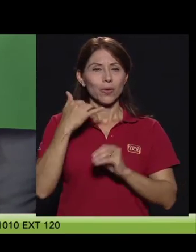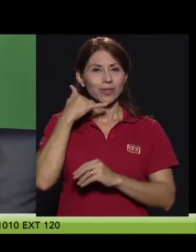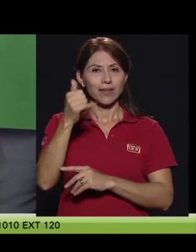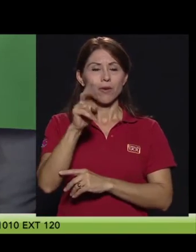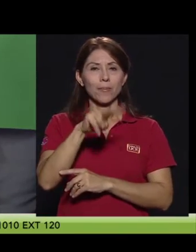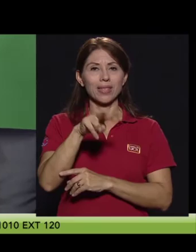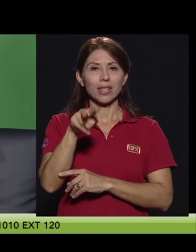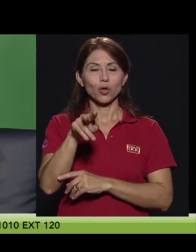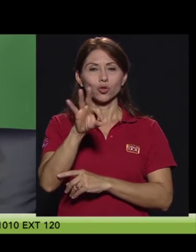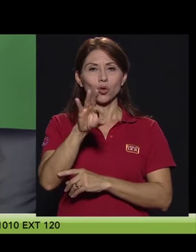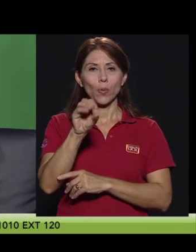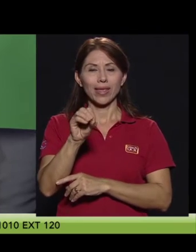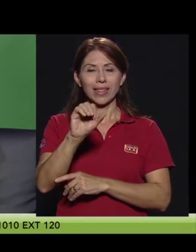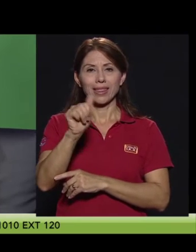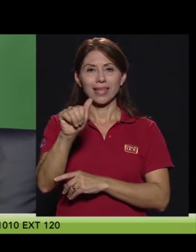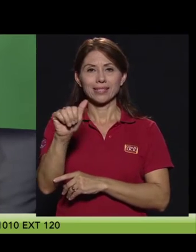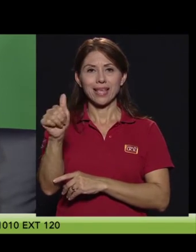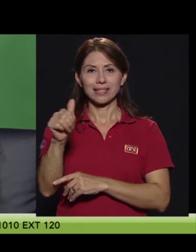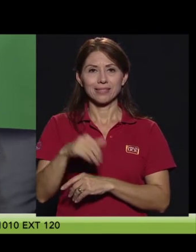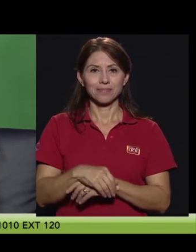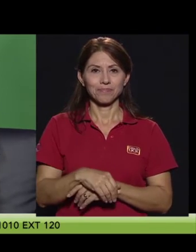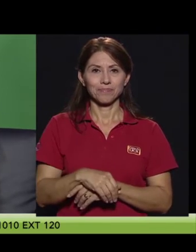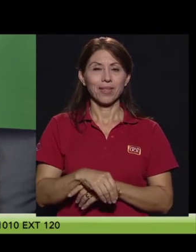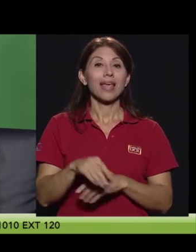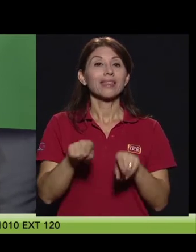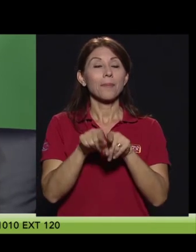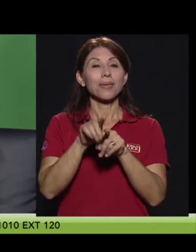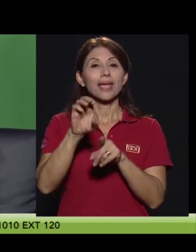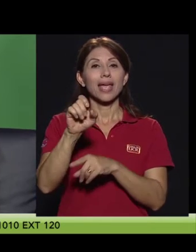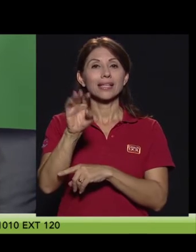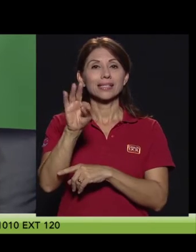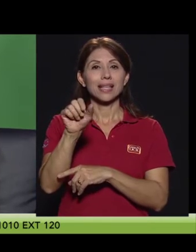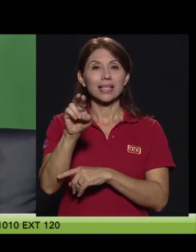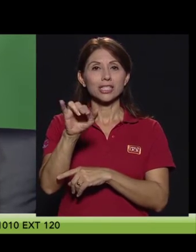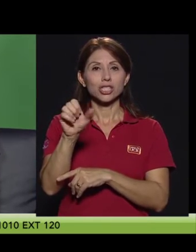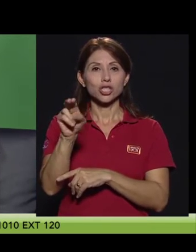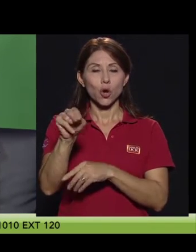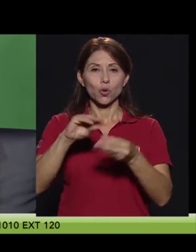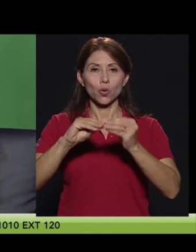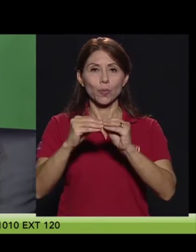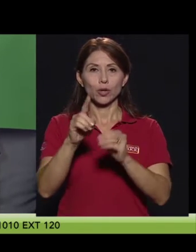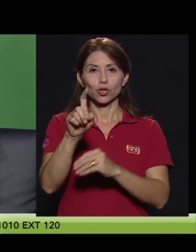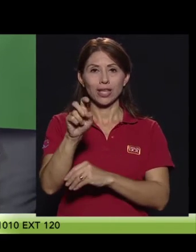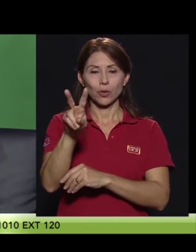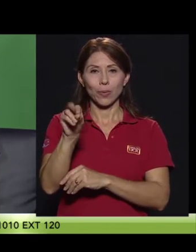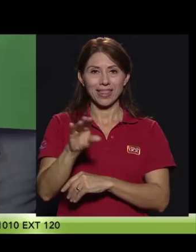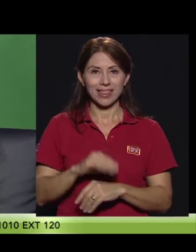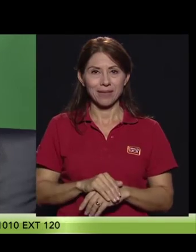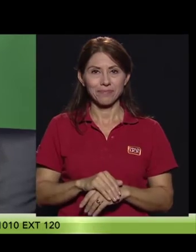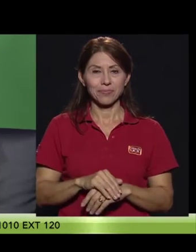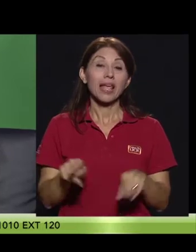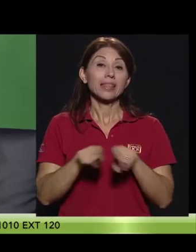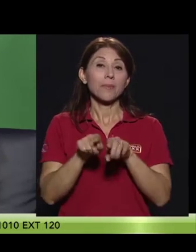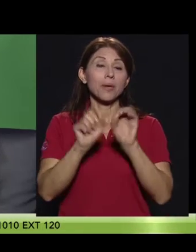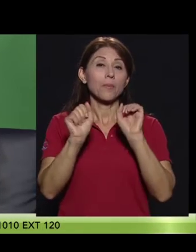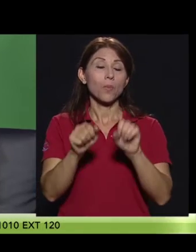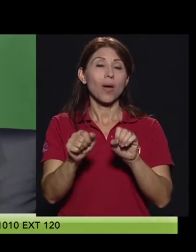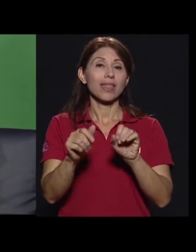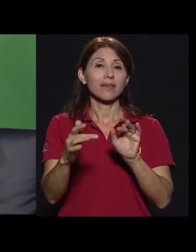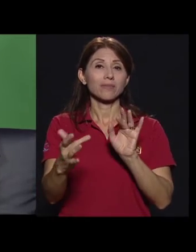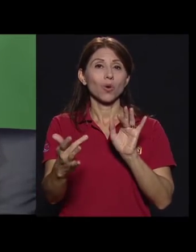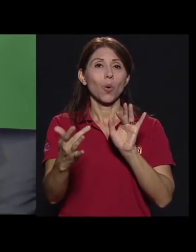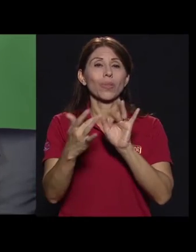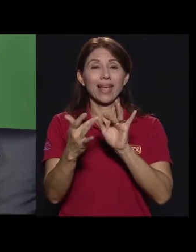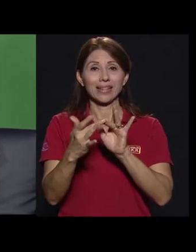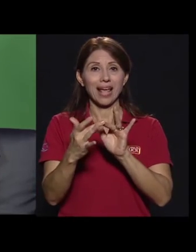22901010, está mi extensión también, la 120, y también pueden contactar con el